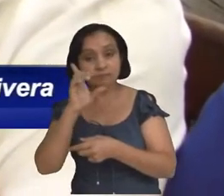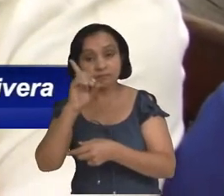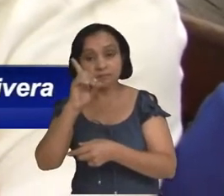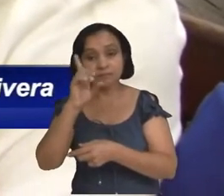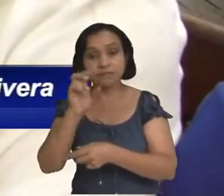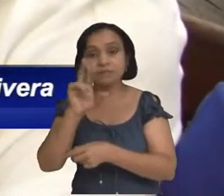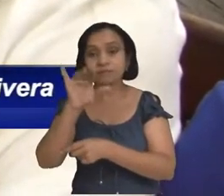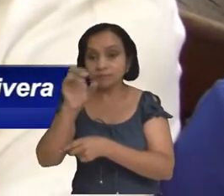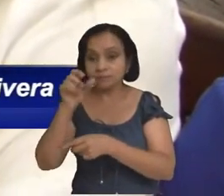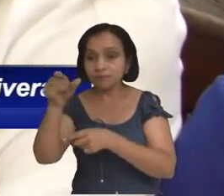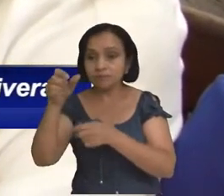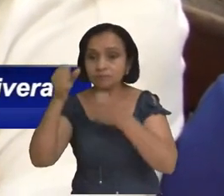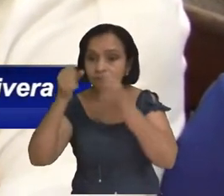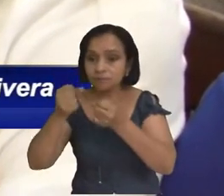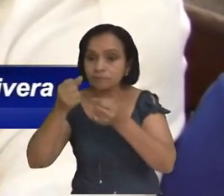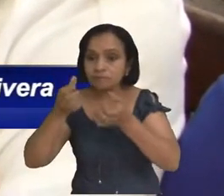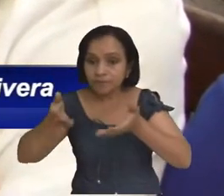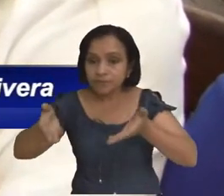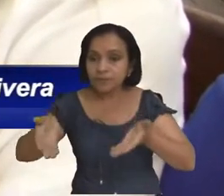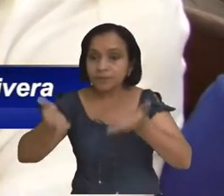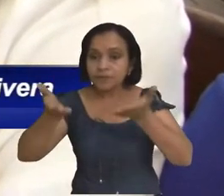precursor,